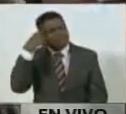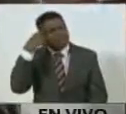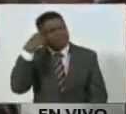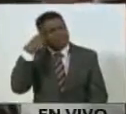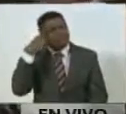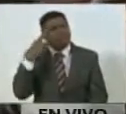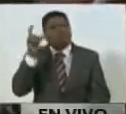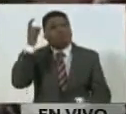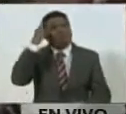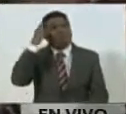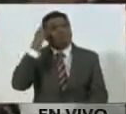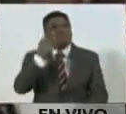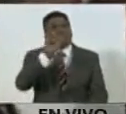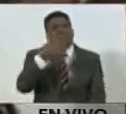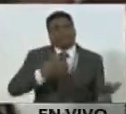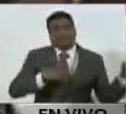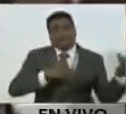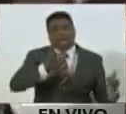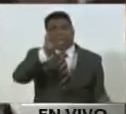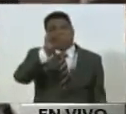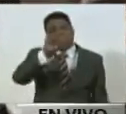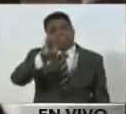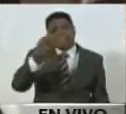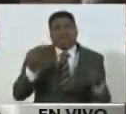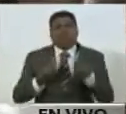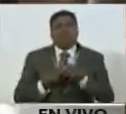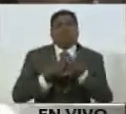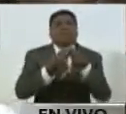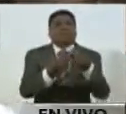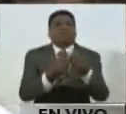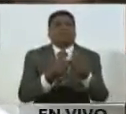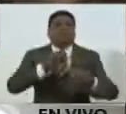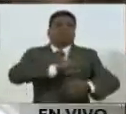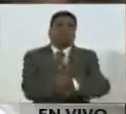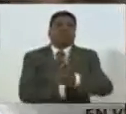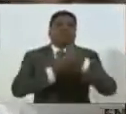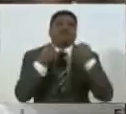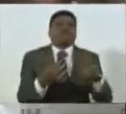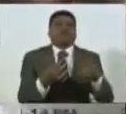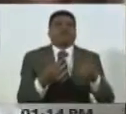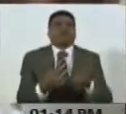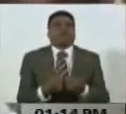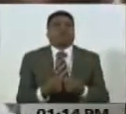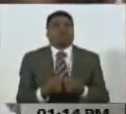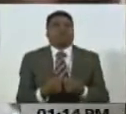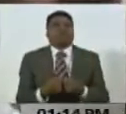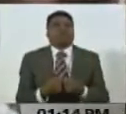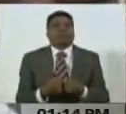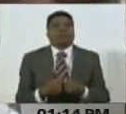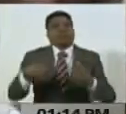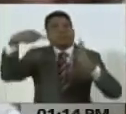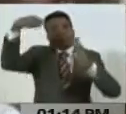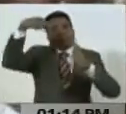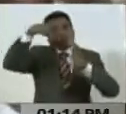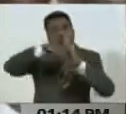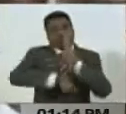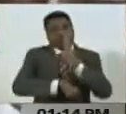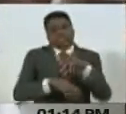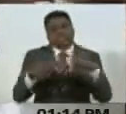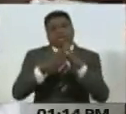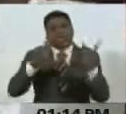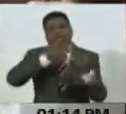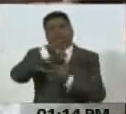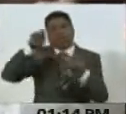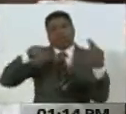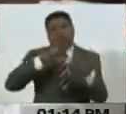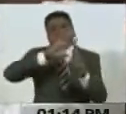pero Ali está ahí, ha estado aquí siempre acompañándonos y hoy con más fuerza, donde es, hace falta más profundizar en el marco de la revolución